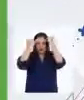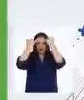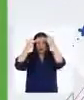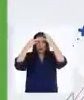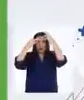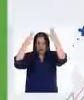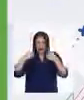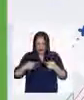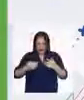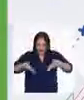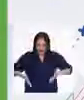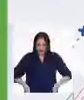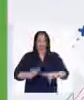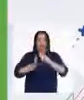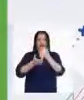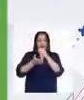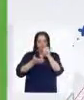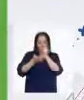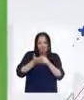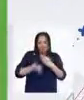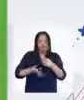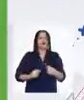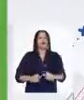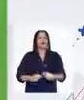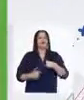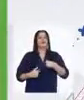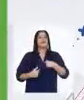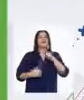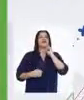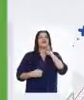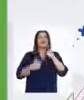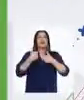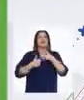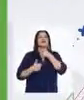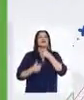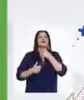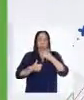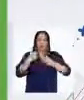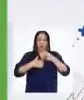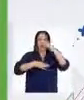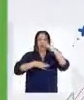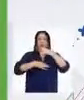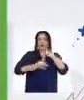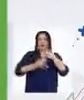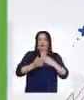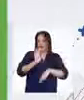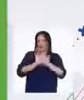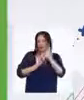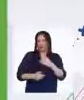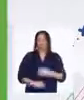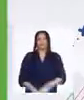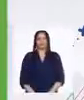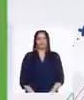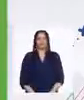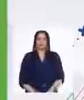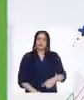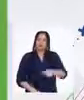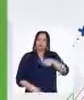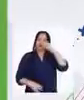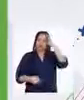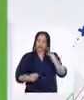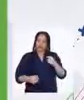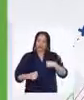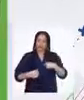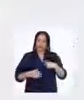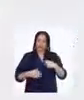propias polleras, y pude decir qué es lo que me gustaba y qué es lo que me interesaba en cada una. Entonces, yo creo que sí